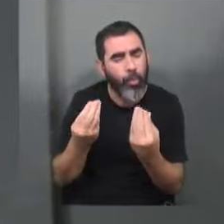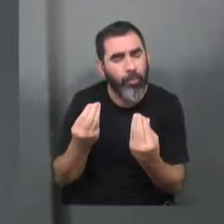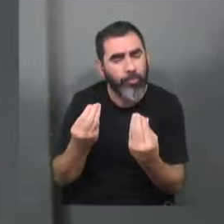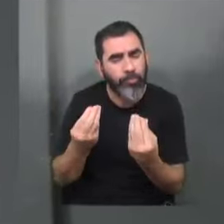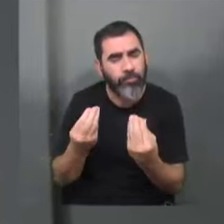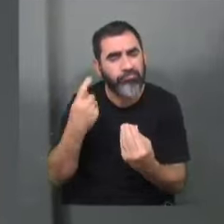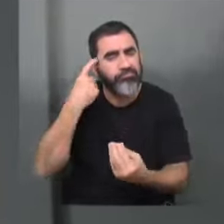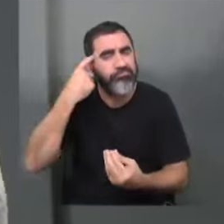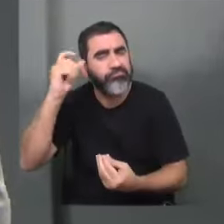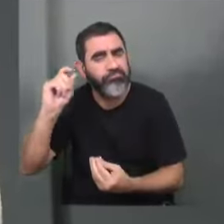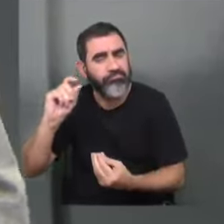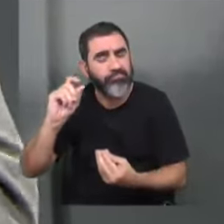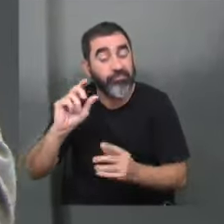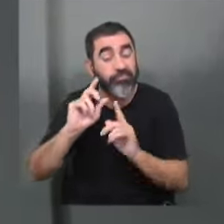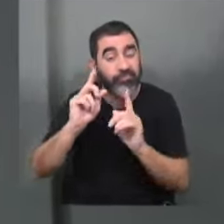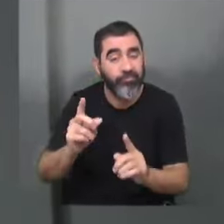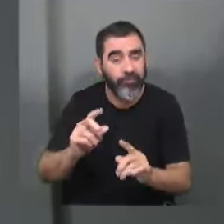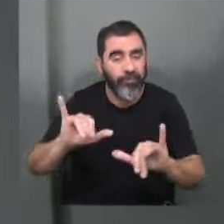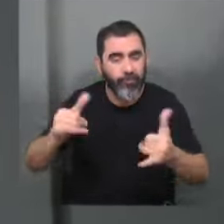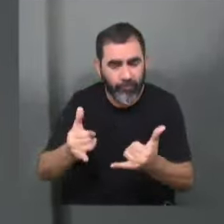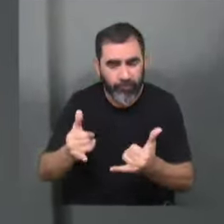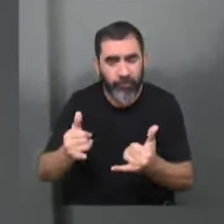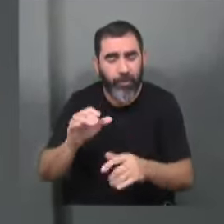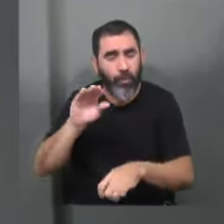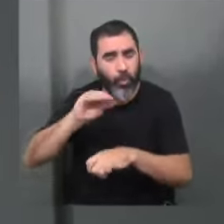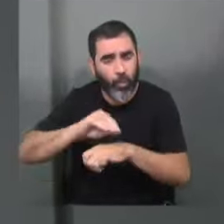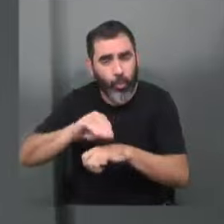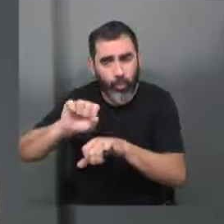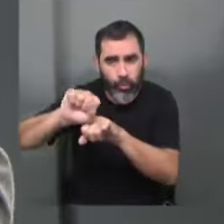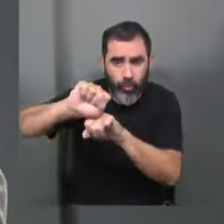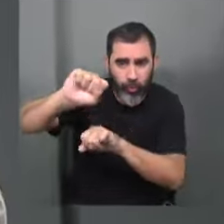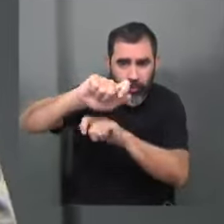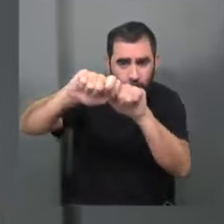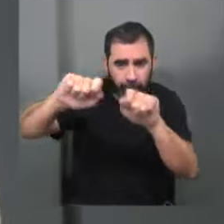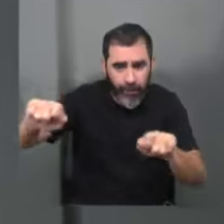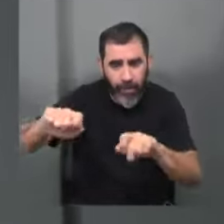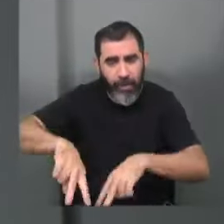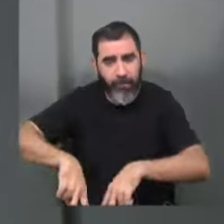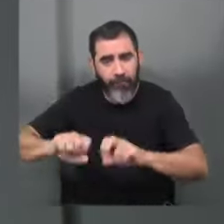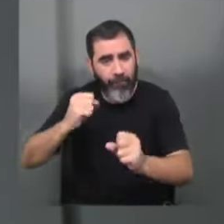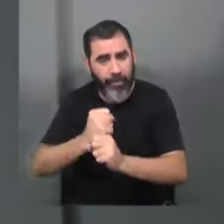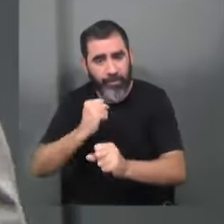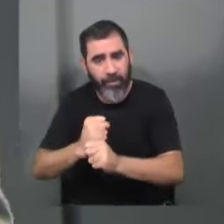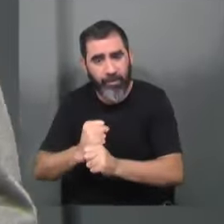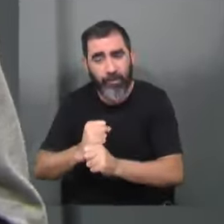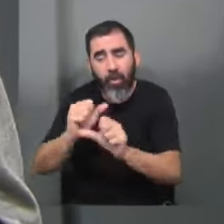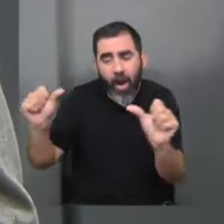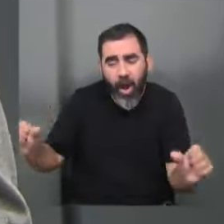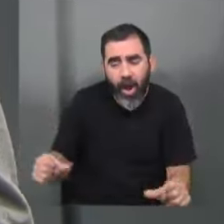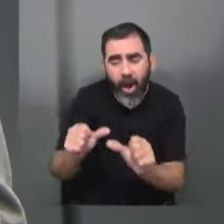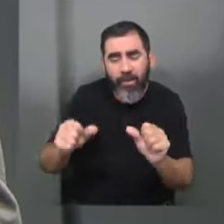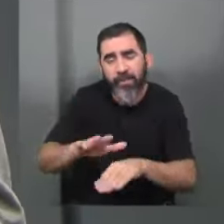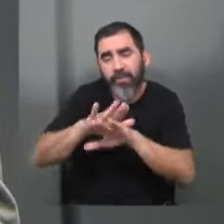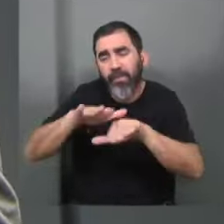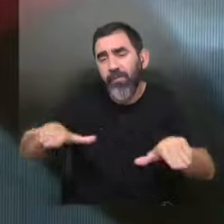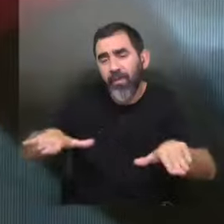te nace la idea de, además de lo que lleva a estar cursando, ya terminando la maestría, investigando, trabajando, generar esta actividad